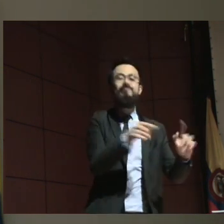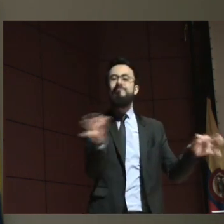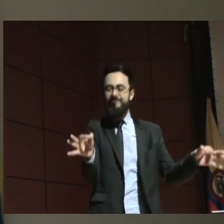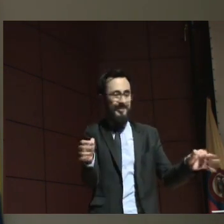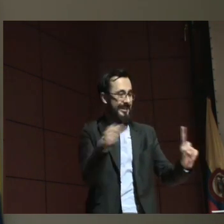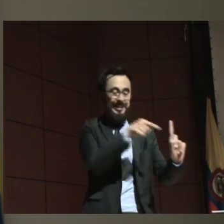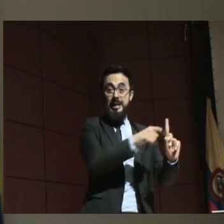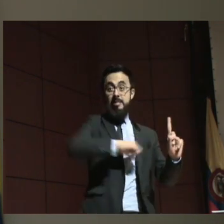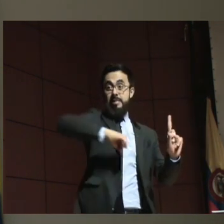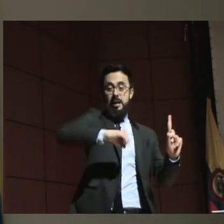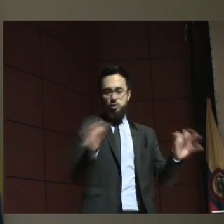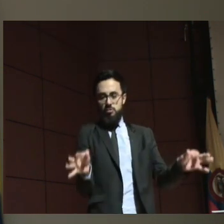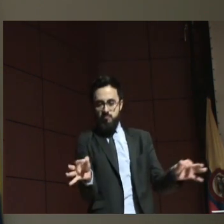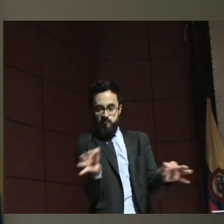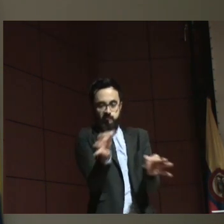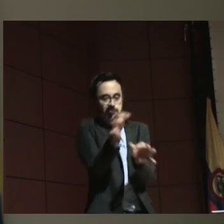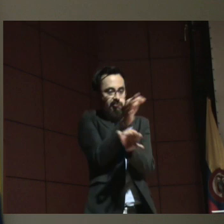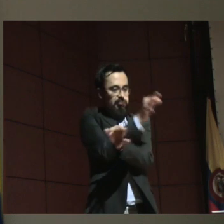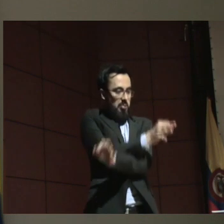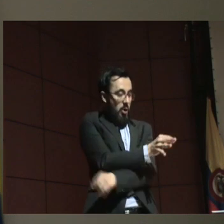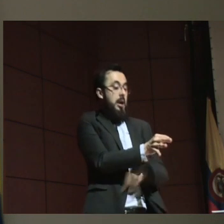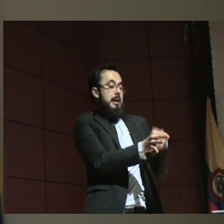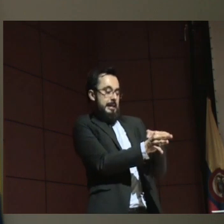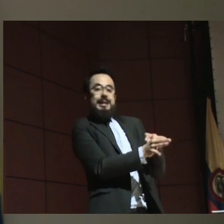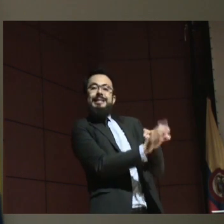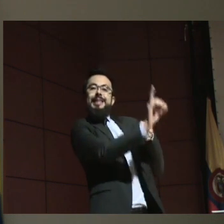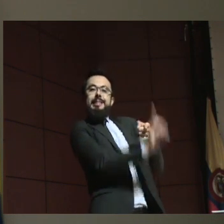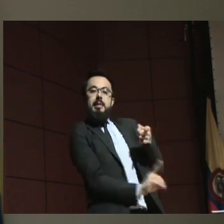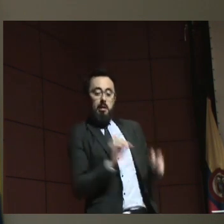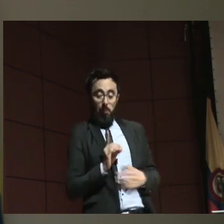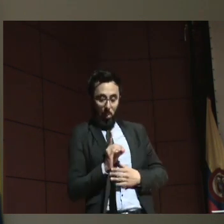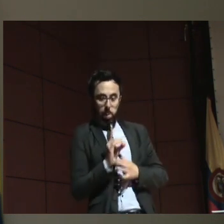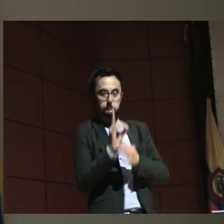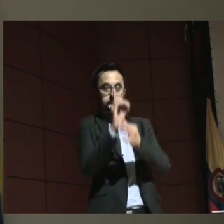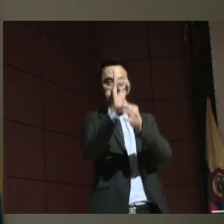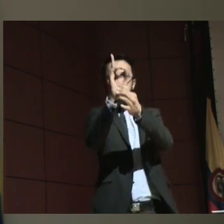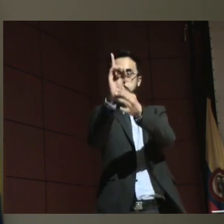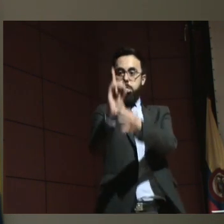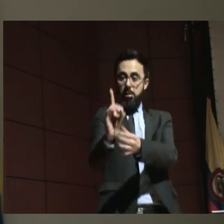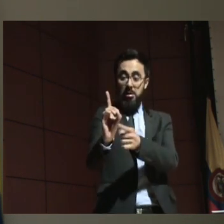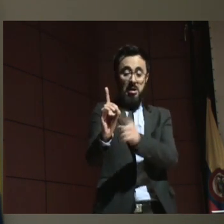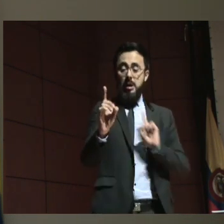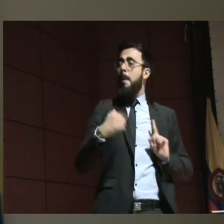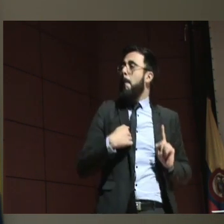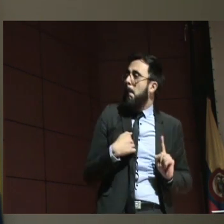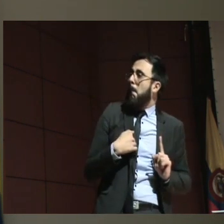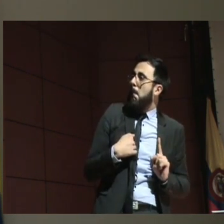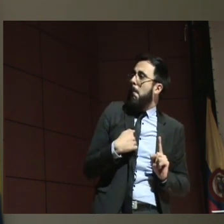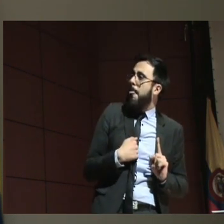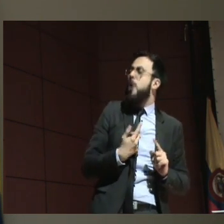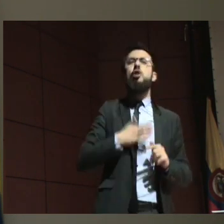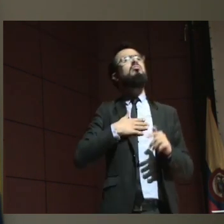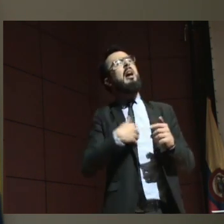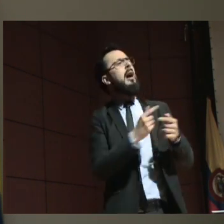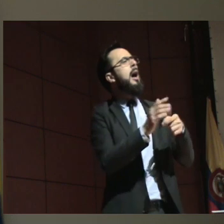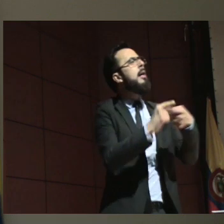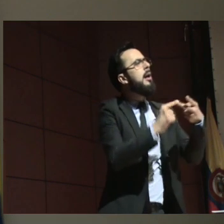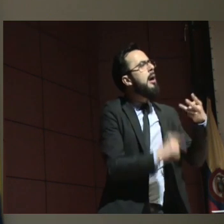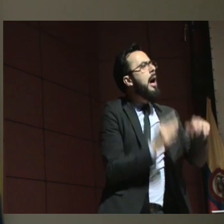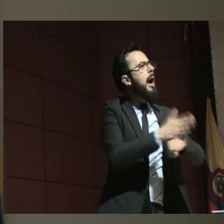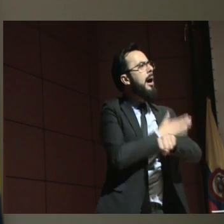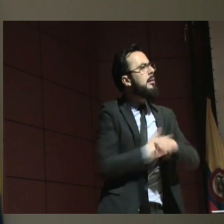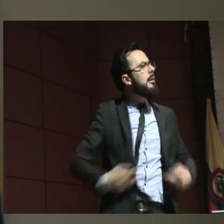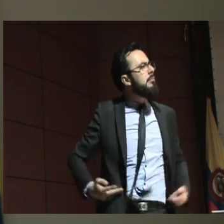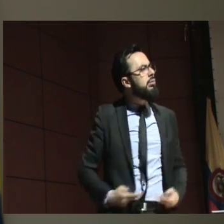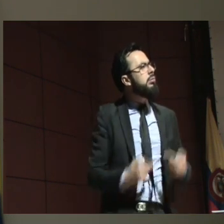quirúrgicas tiene un carácter excepcional y solo procede en casos en que la persona no pueda manifestar su voluntad libre e informada una vez se hayan prestado todos